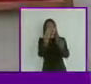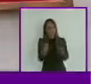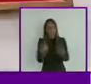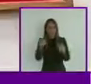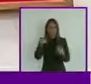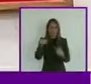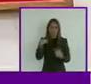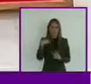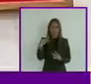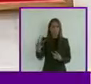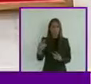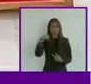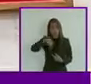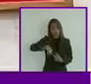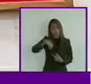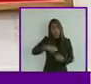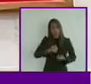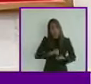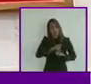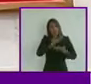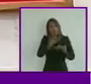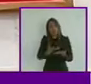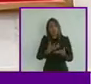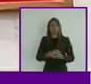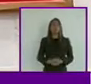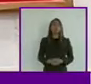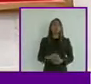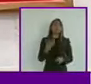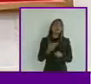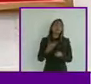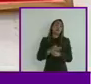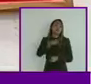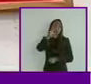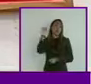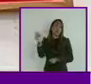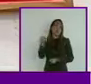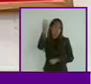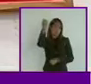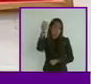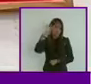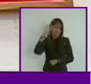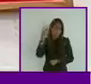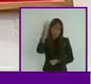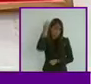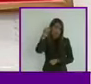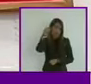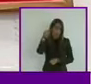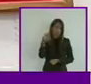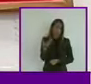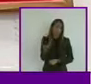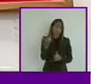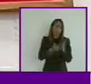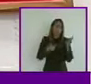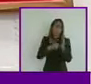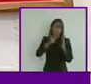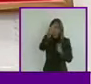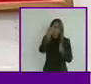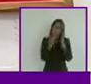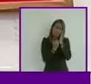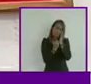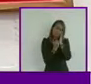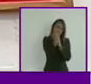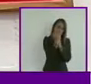este espacio para poder expresarme. La tecnología, a pesar de tener por objetivo ser una herramienta para el progreso,